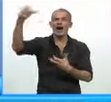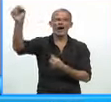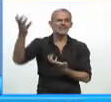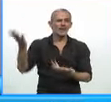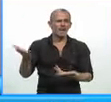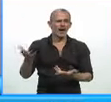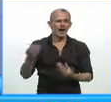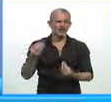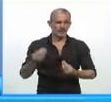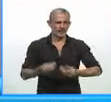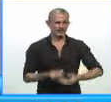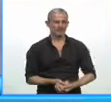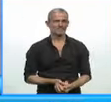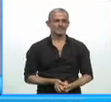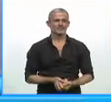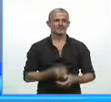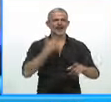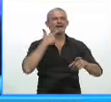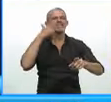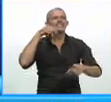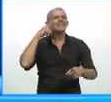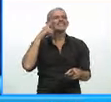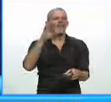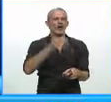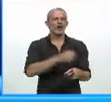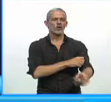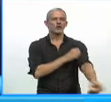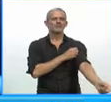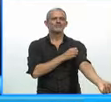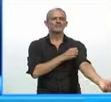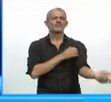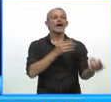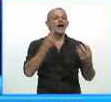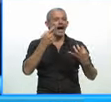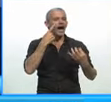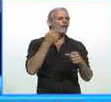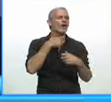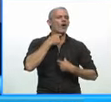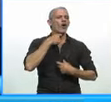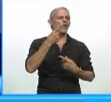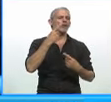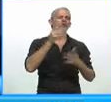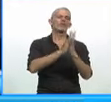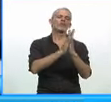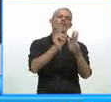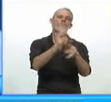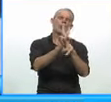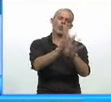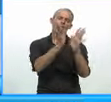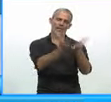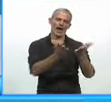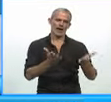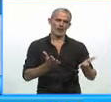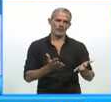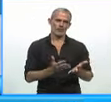vení. Ahí está, Santi Lange. Osval, tratámelo bien. Los campeones lo tenemos entre algodones.